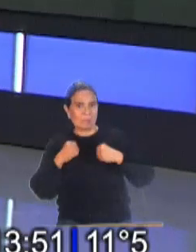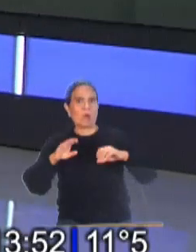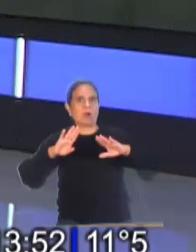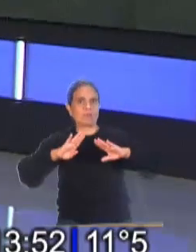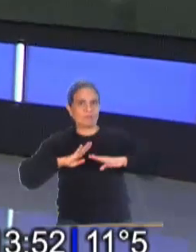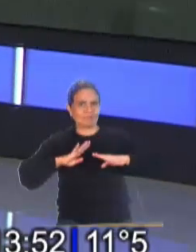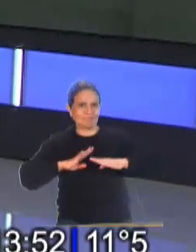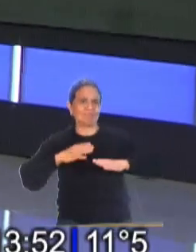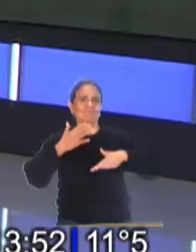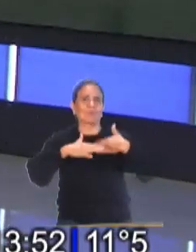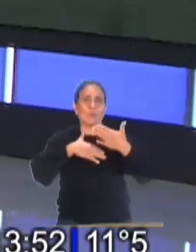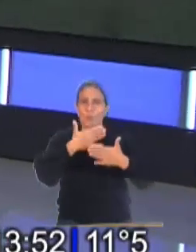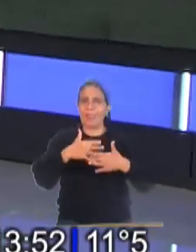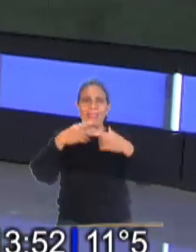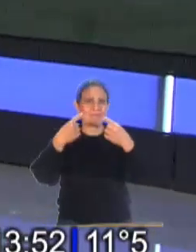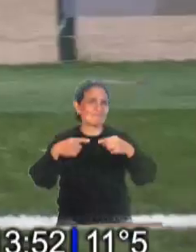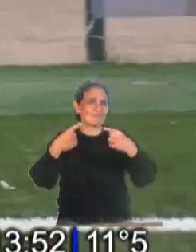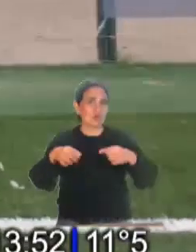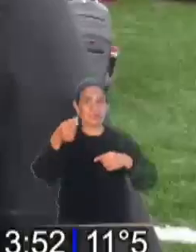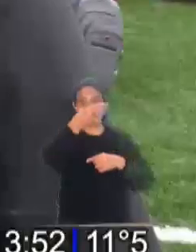están realizando durante toda la semana.